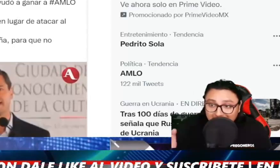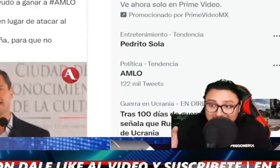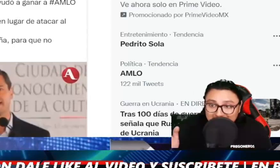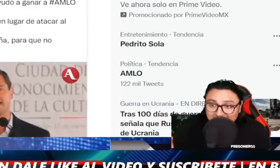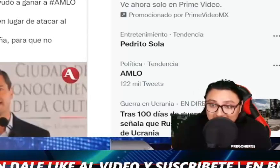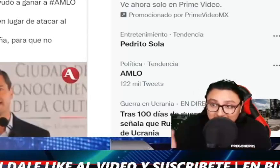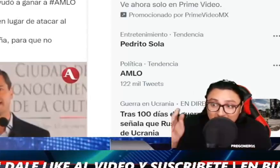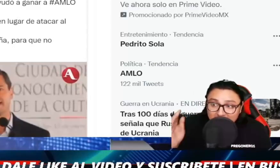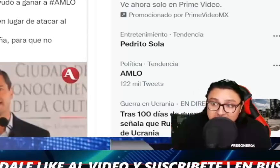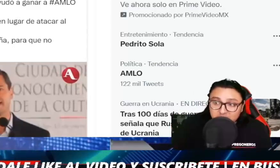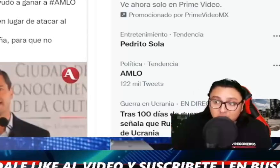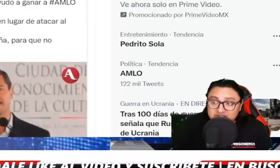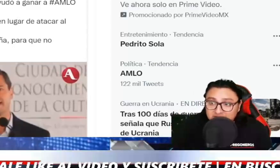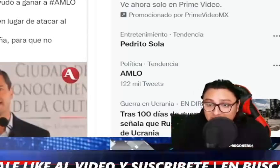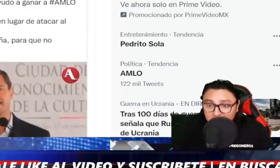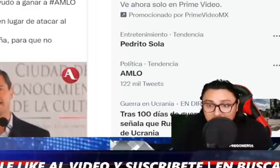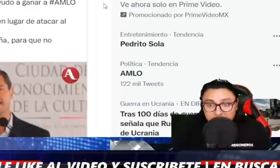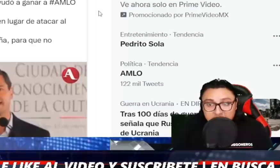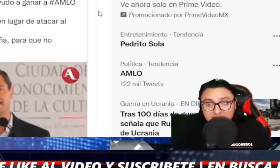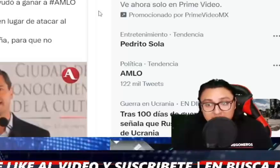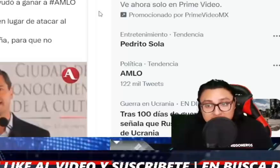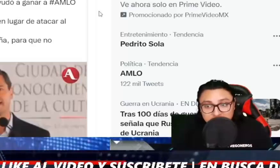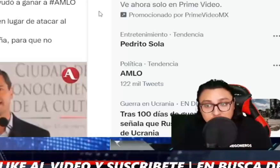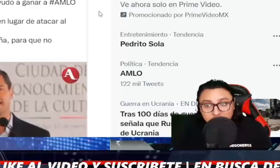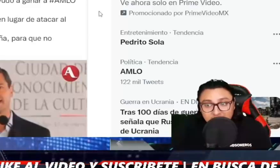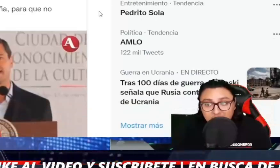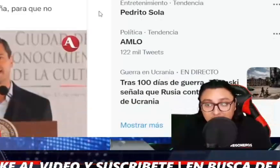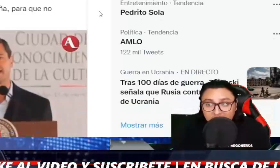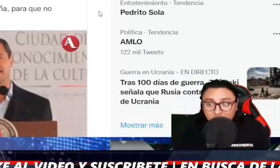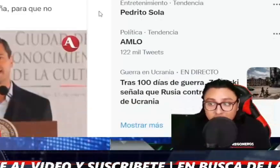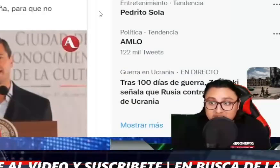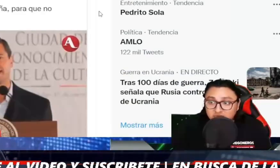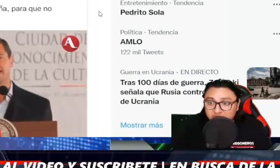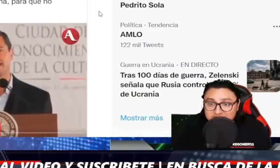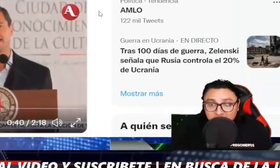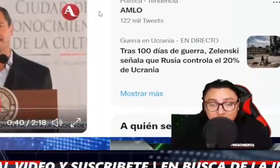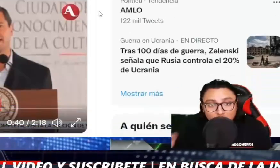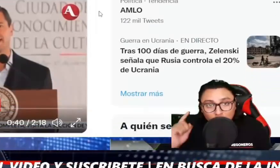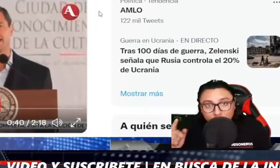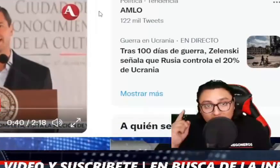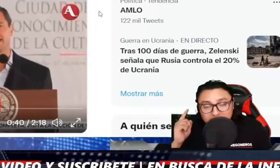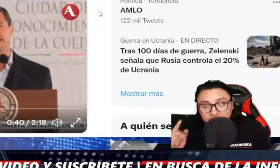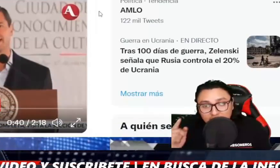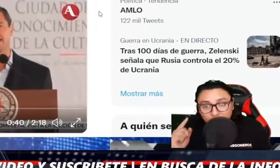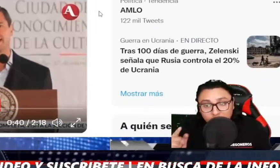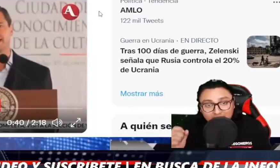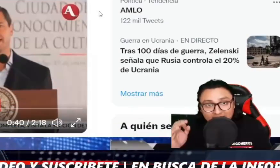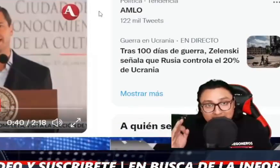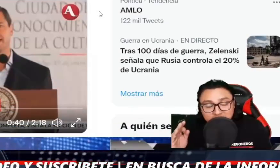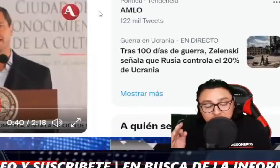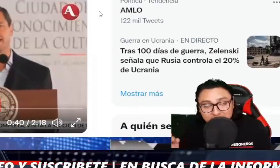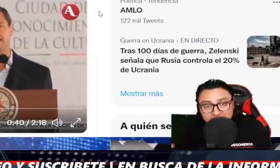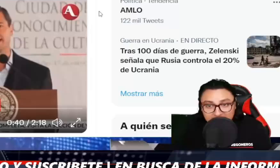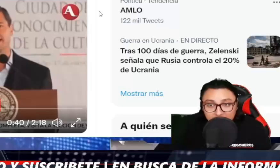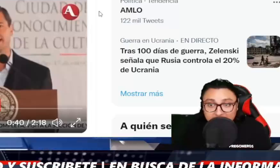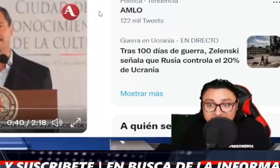fueron el siguiente: es de vergüenza que Carmen le permite a Labastida Ochoa que hable, calumnie sin ofrecer una sola prueba.